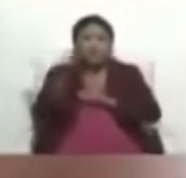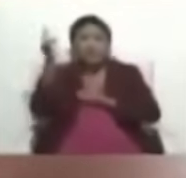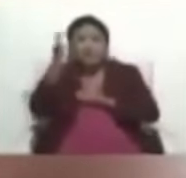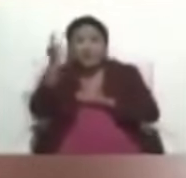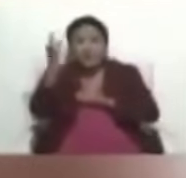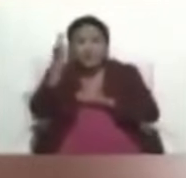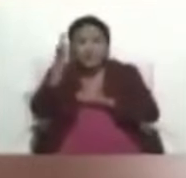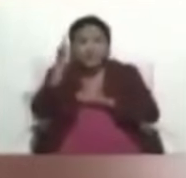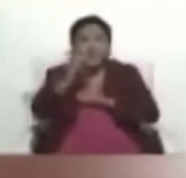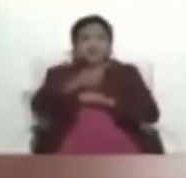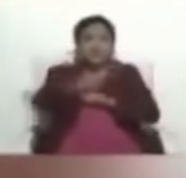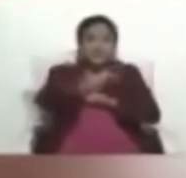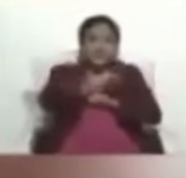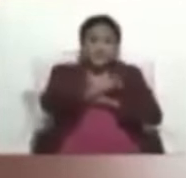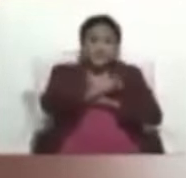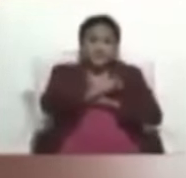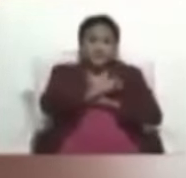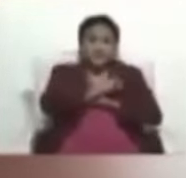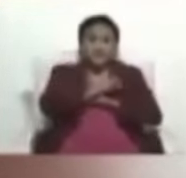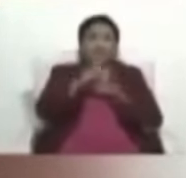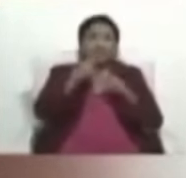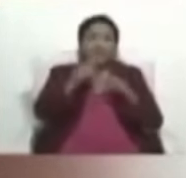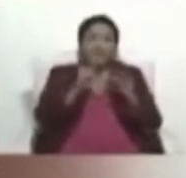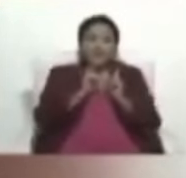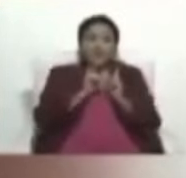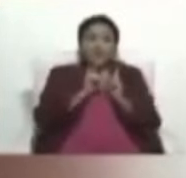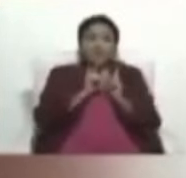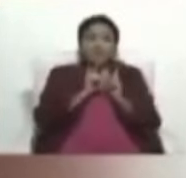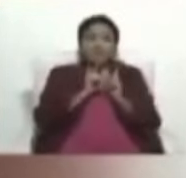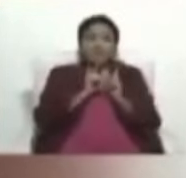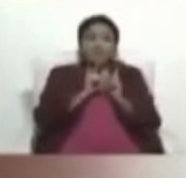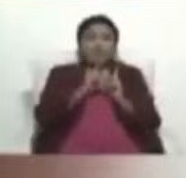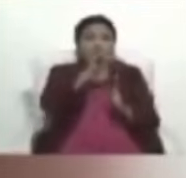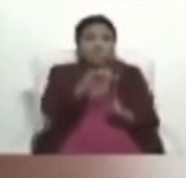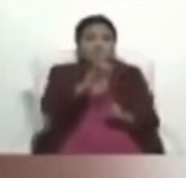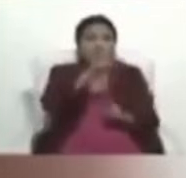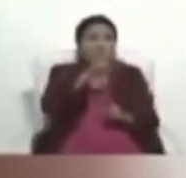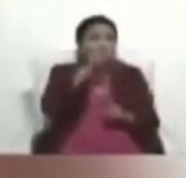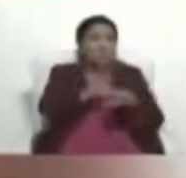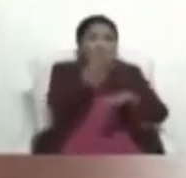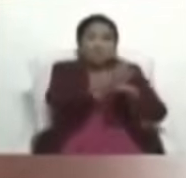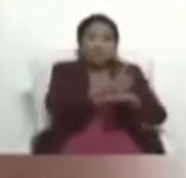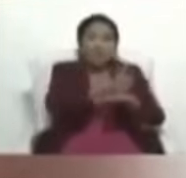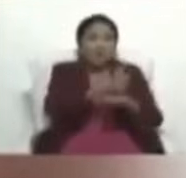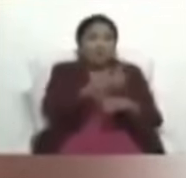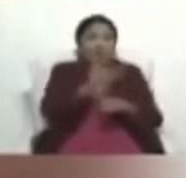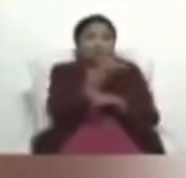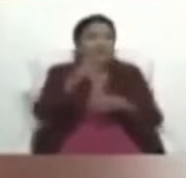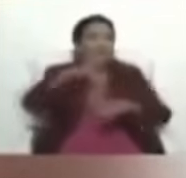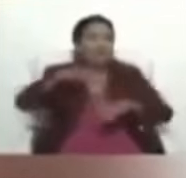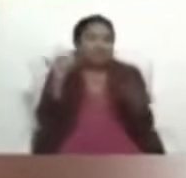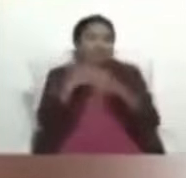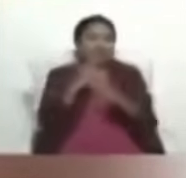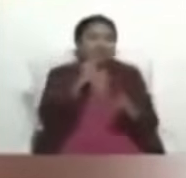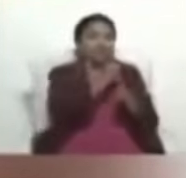Fiscalía como 6CPC decían que era un homicidio-suicidio. Por eso regreso a